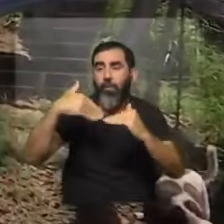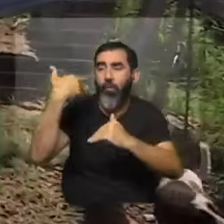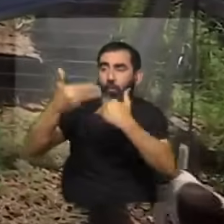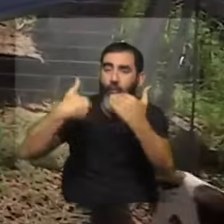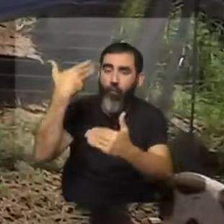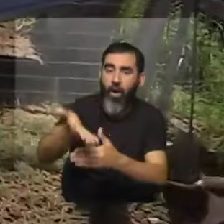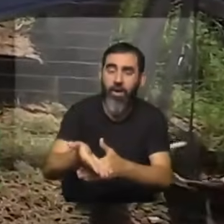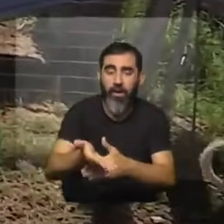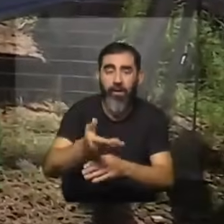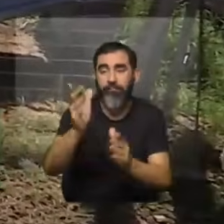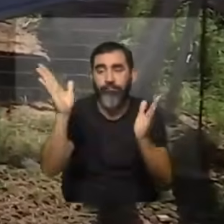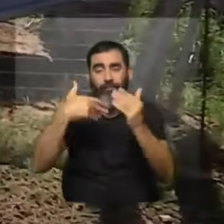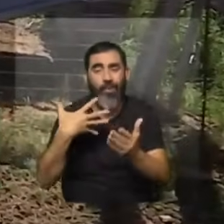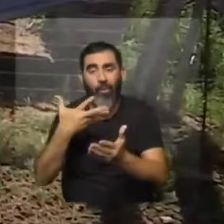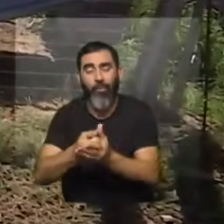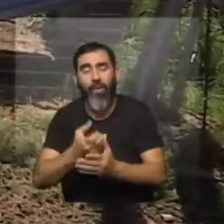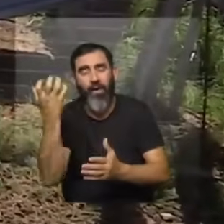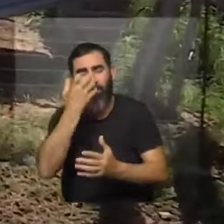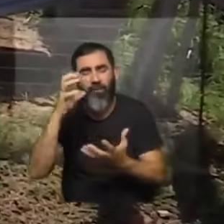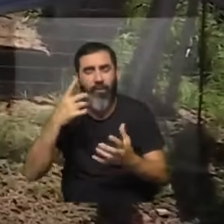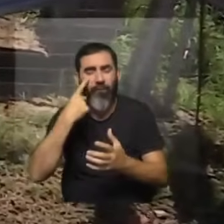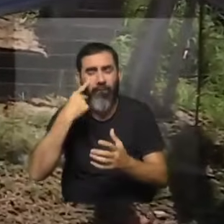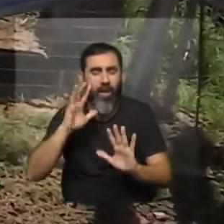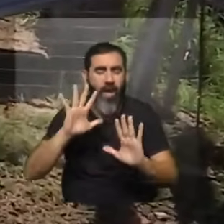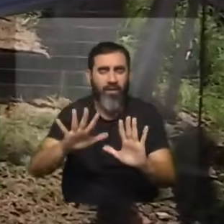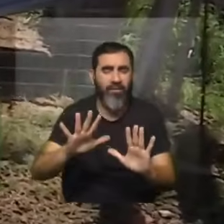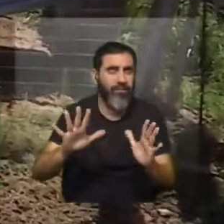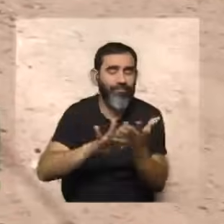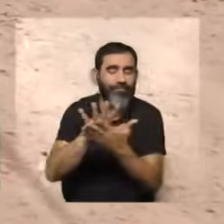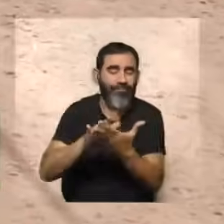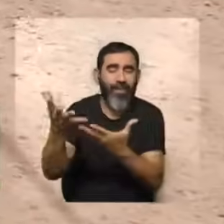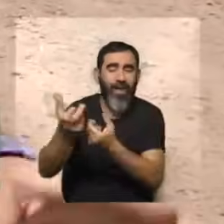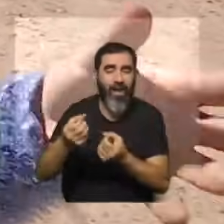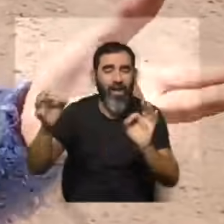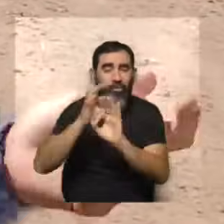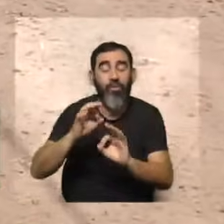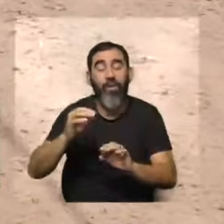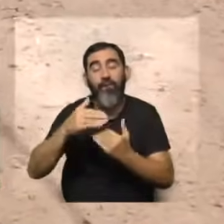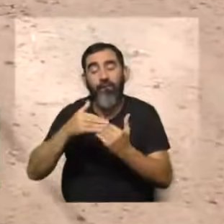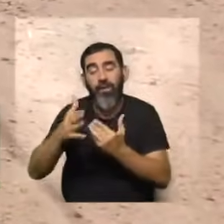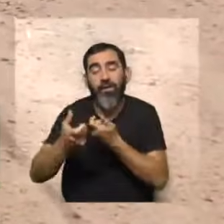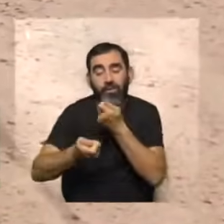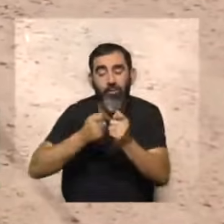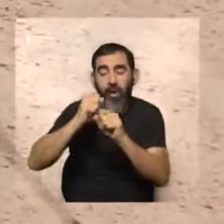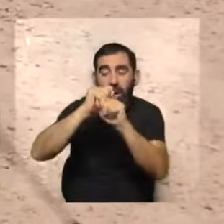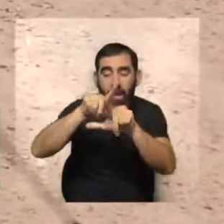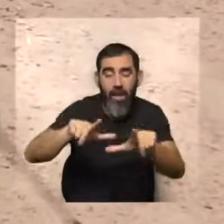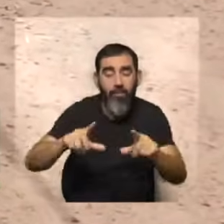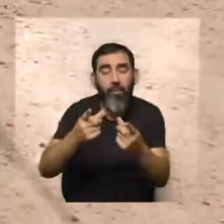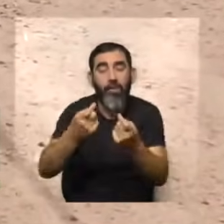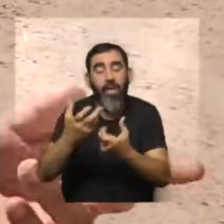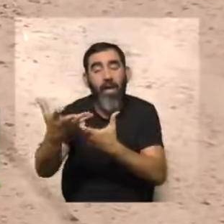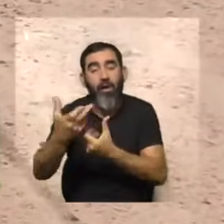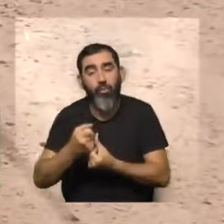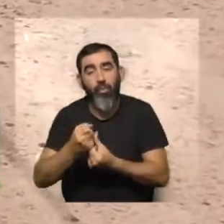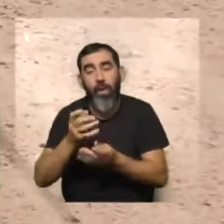por lo menos hay gente que no puede comprar. Es feo vivir en estas condiciones así y que nadie te pueda dar una mano. Y entre los vecinos de a poquito vamos limpiando, precisaríamos ayuda así de que